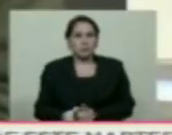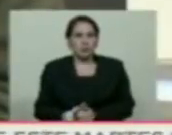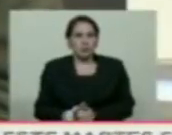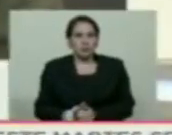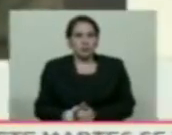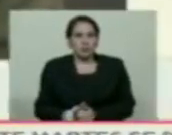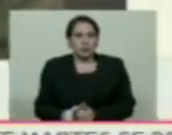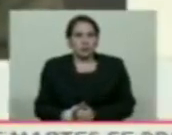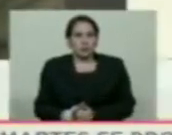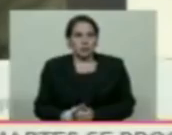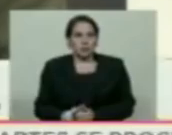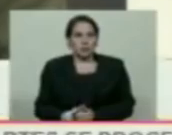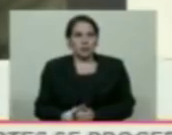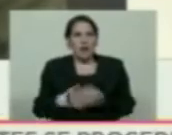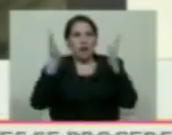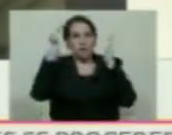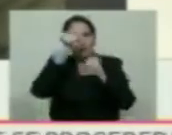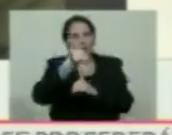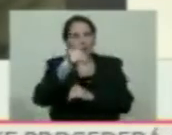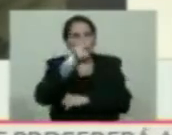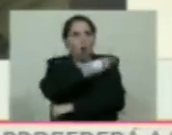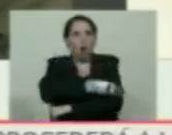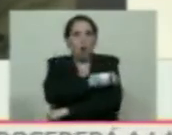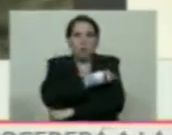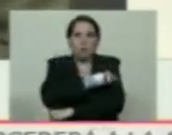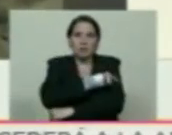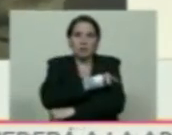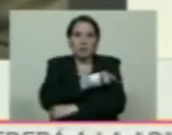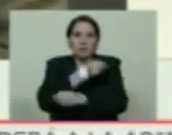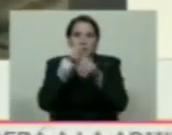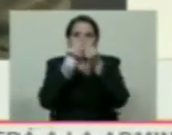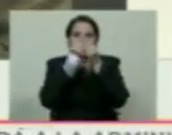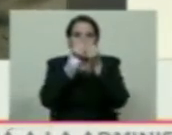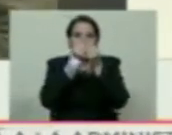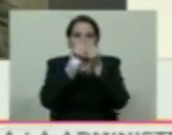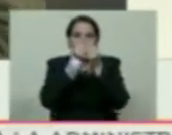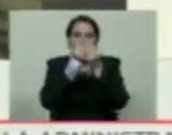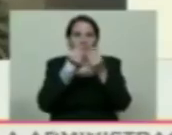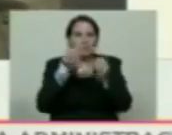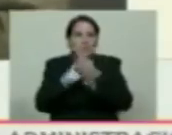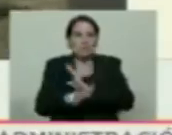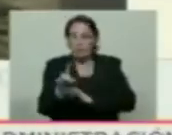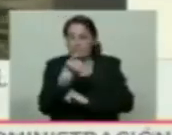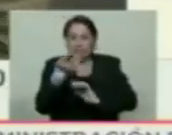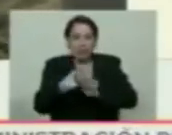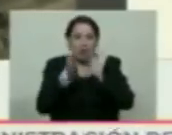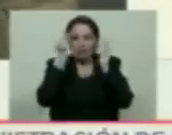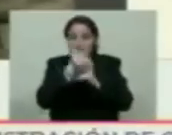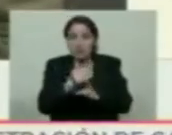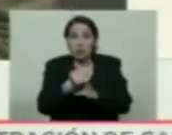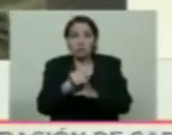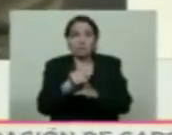Estamos atendiendo sobre todo aquellos hospitales que tienen servicios críticos, aquellos hospitales que tienen unidades de diálisis, son los que tienen prioridad, los que tienen terapias intensivas, los que